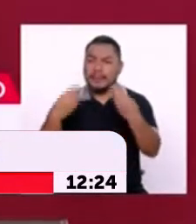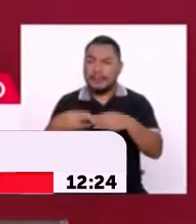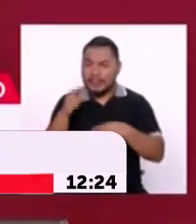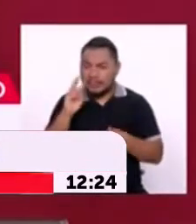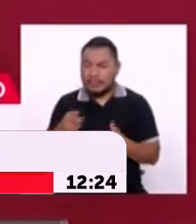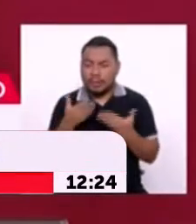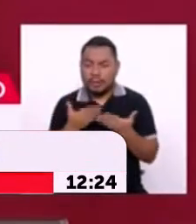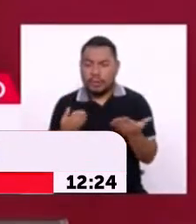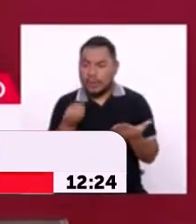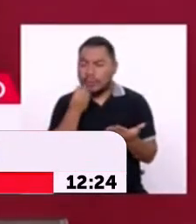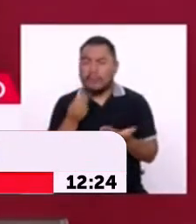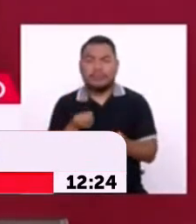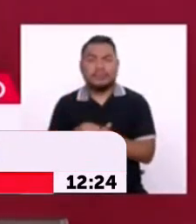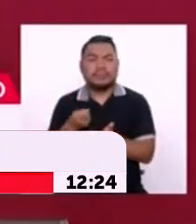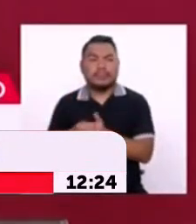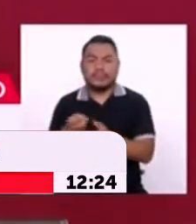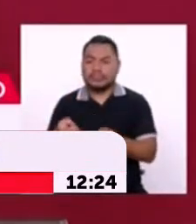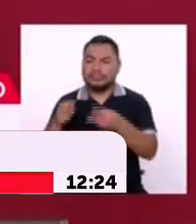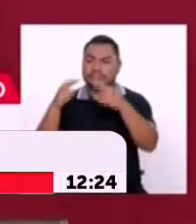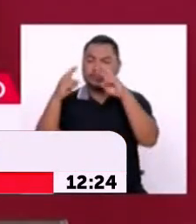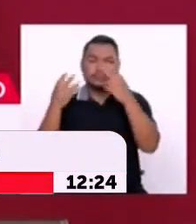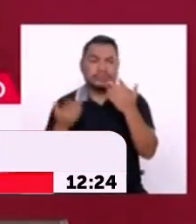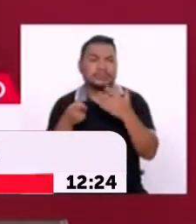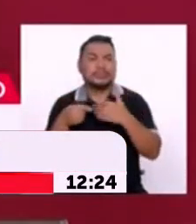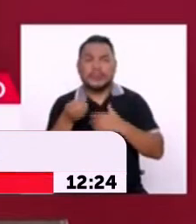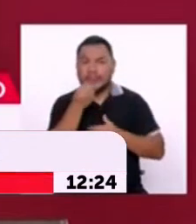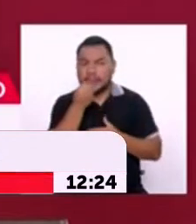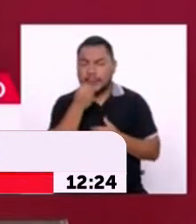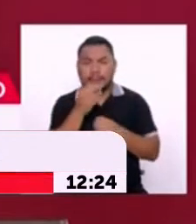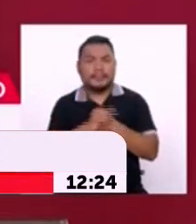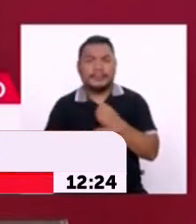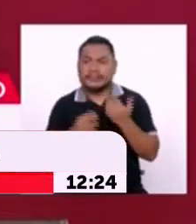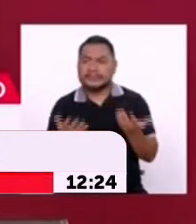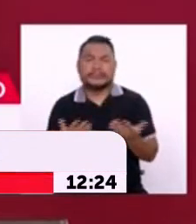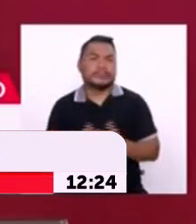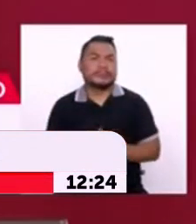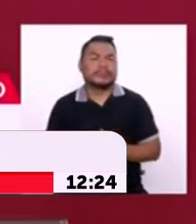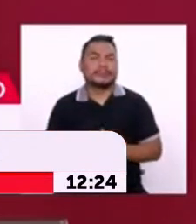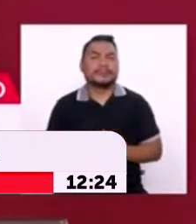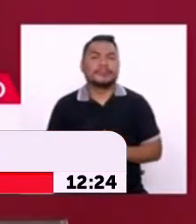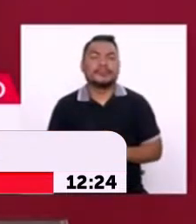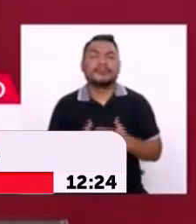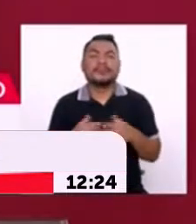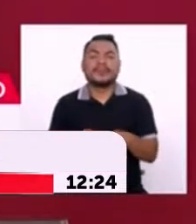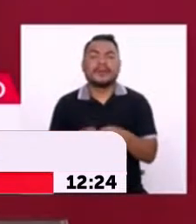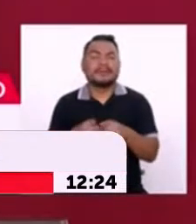cómo se van elevando los precios de los alimentos básicos.